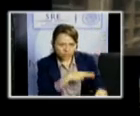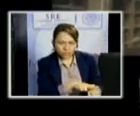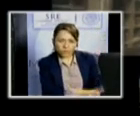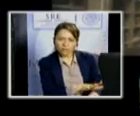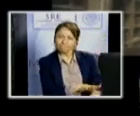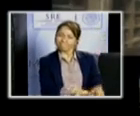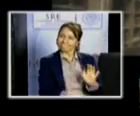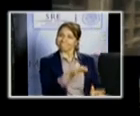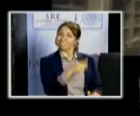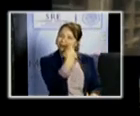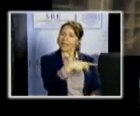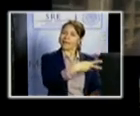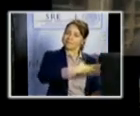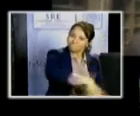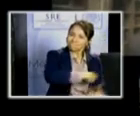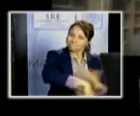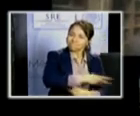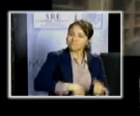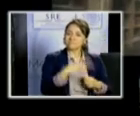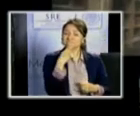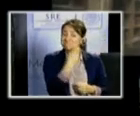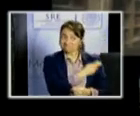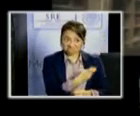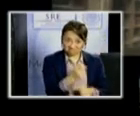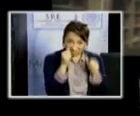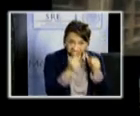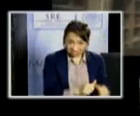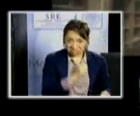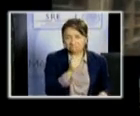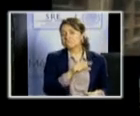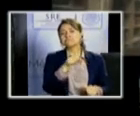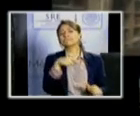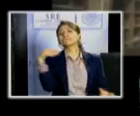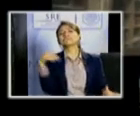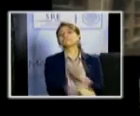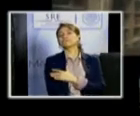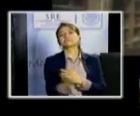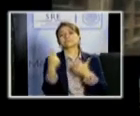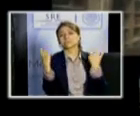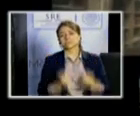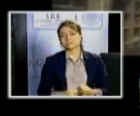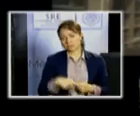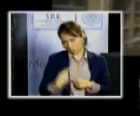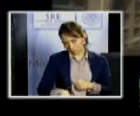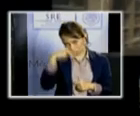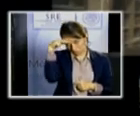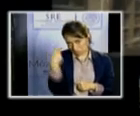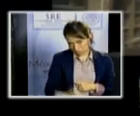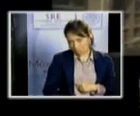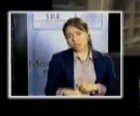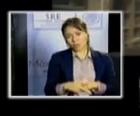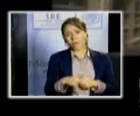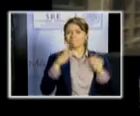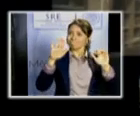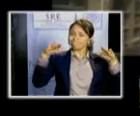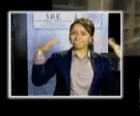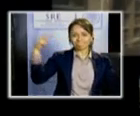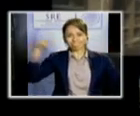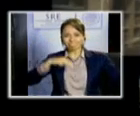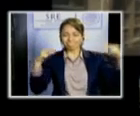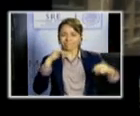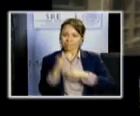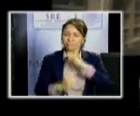verde. Y finalizo con los desafíos para México. México ha tenido un muy buen comportamiento en el ámbito internacional,